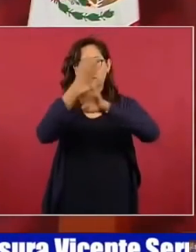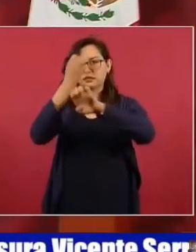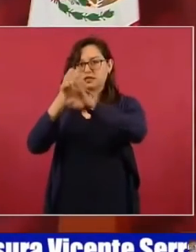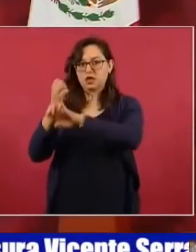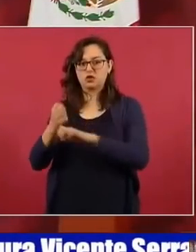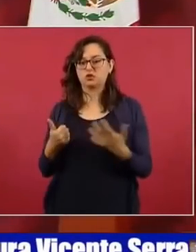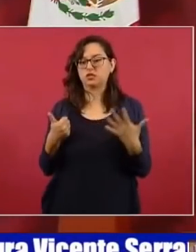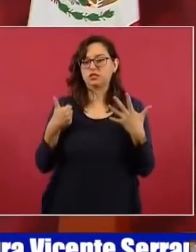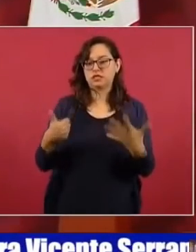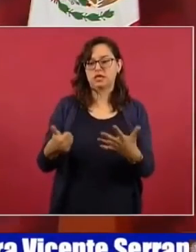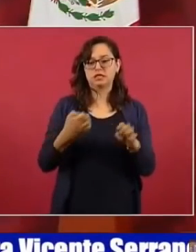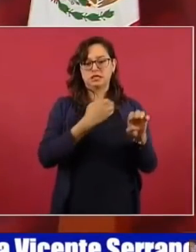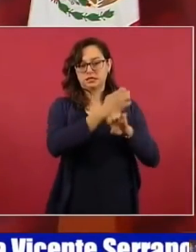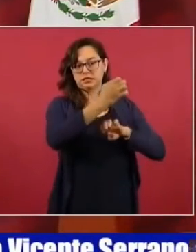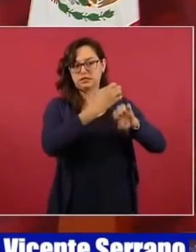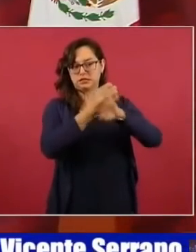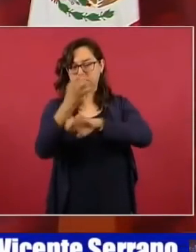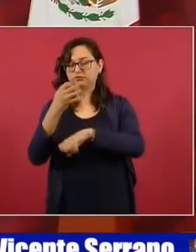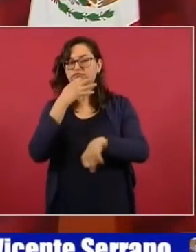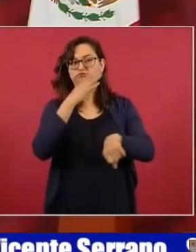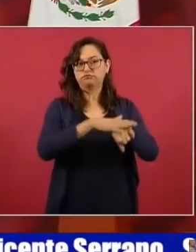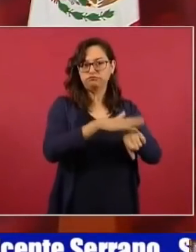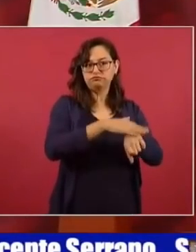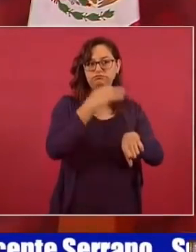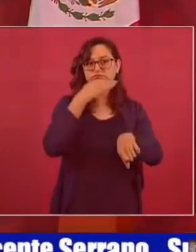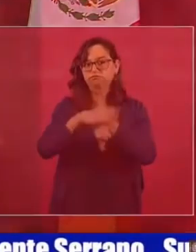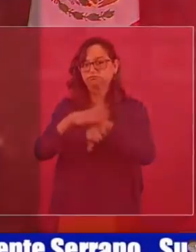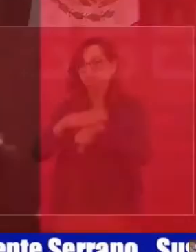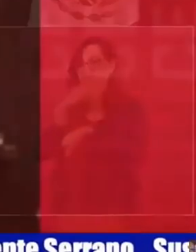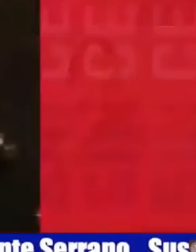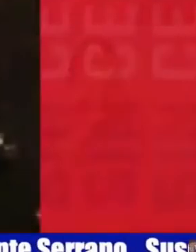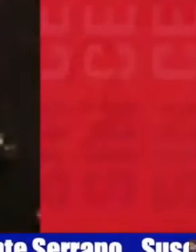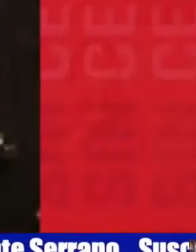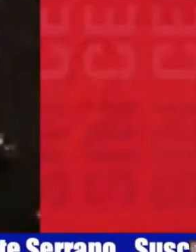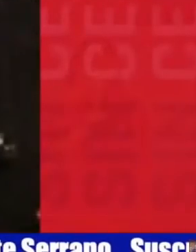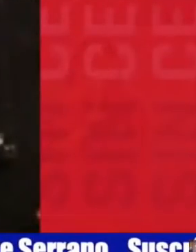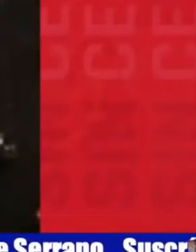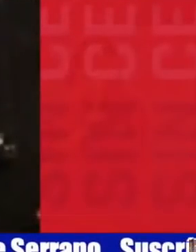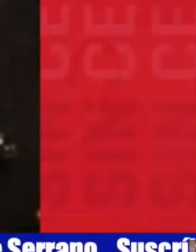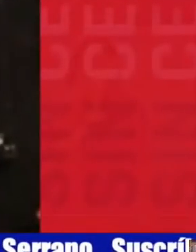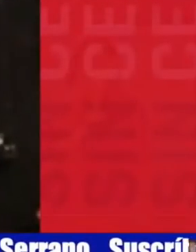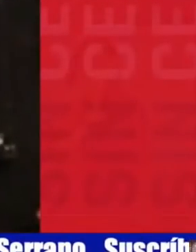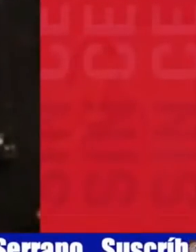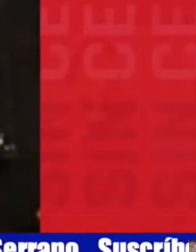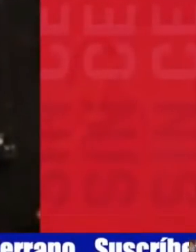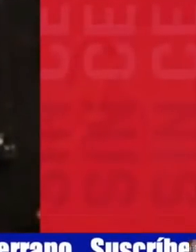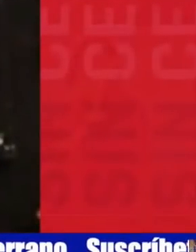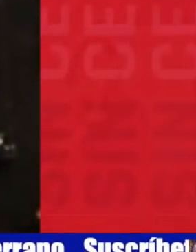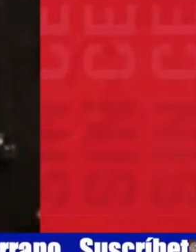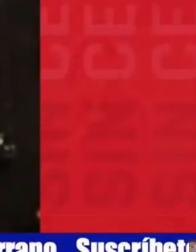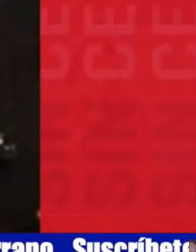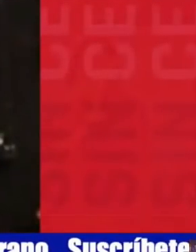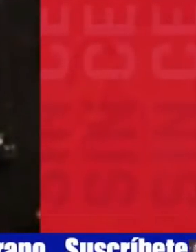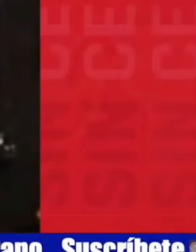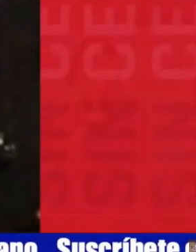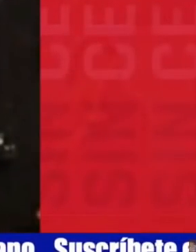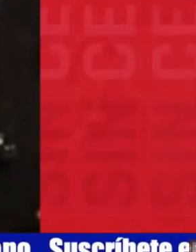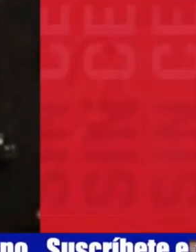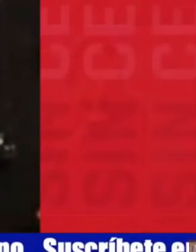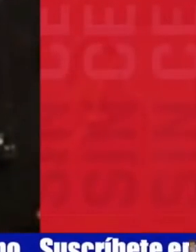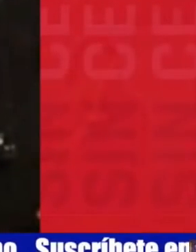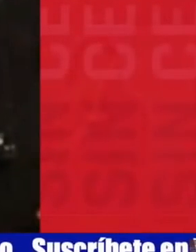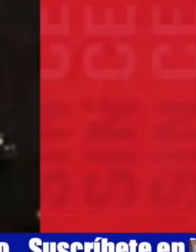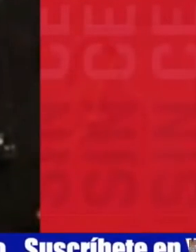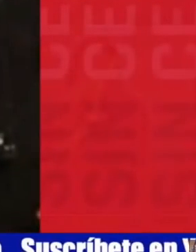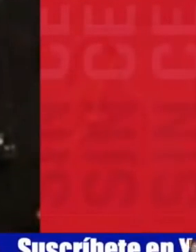nivel América Latina. Dice que no va a la cumbre de las Américas porque por más